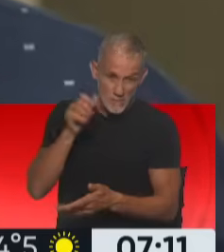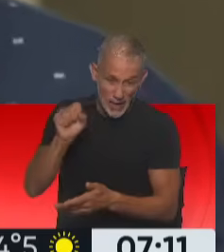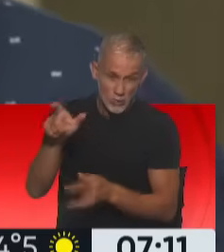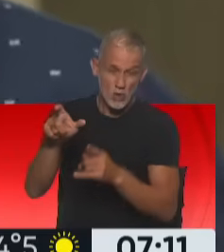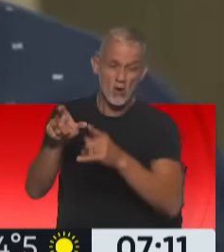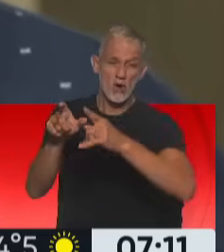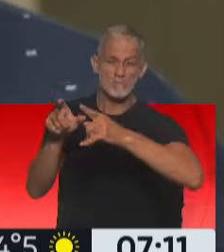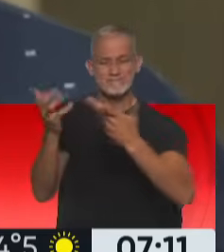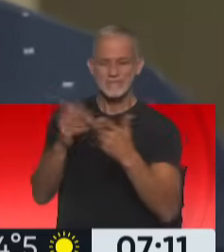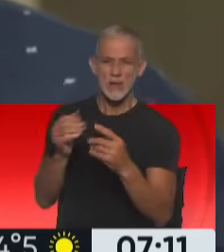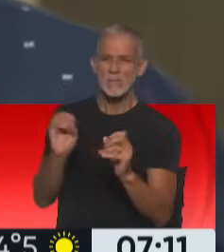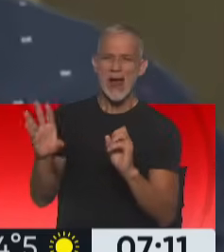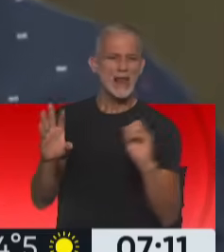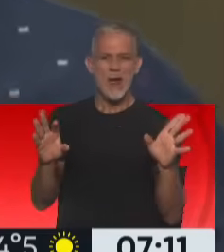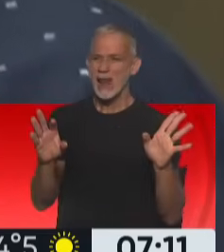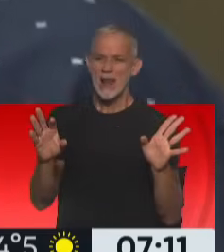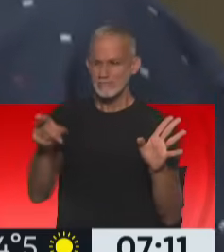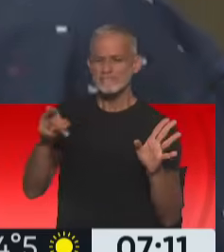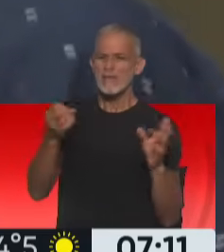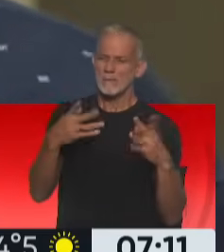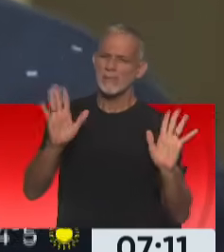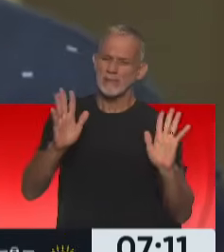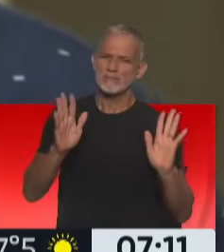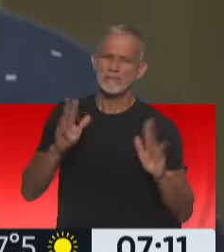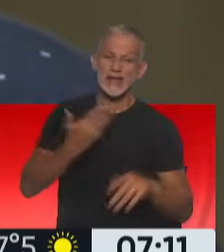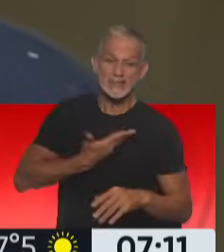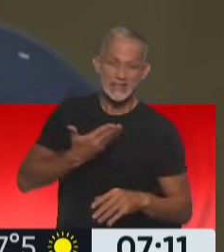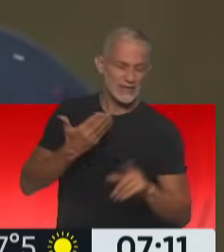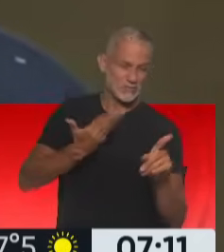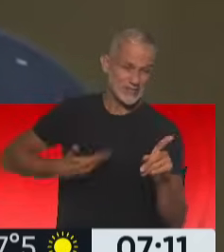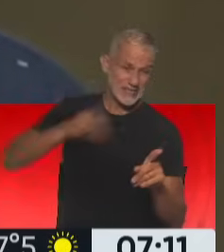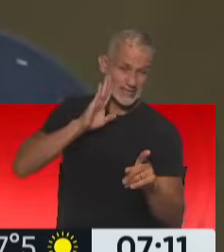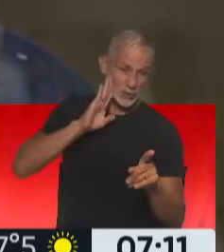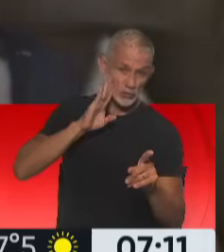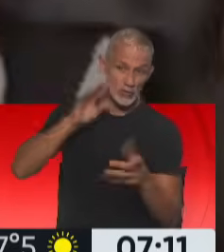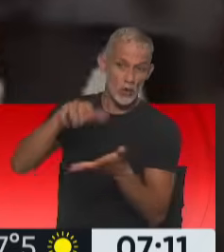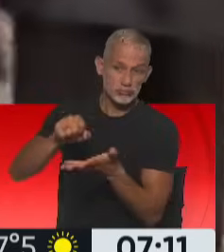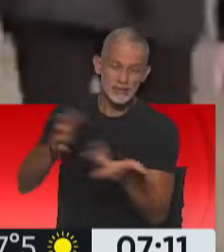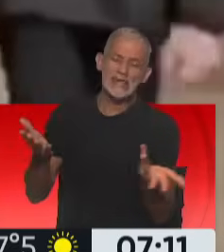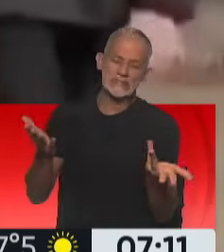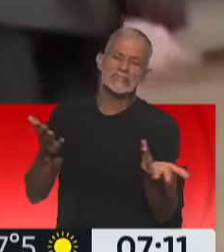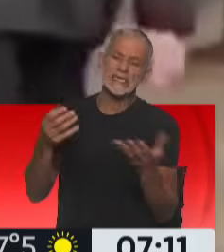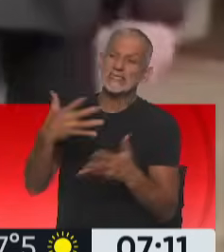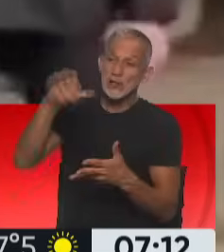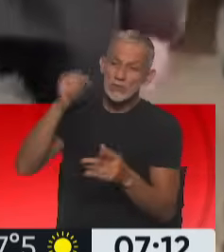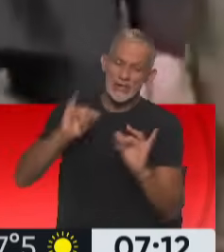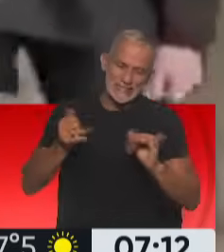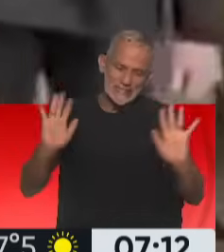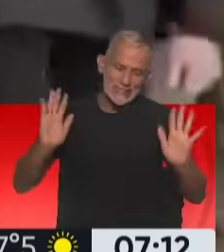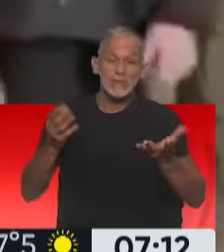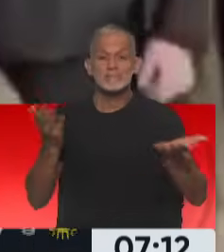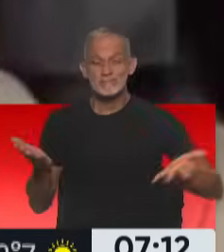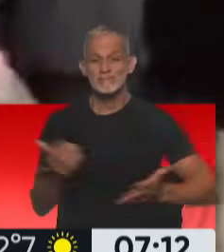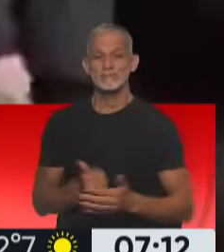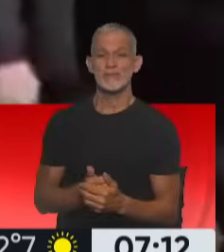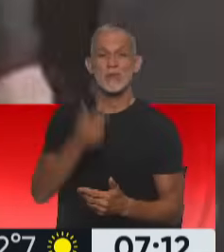Aquino, entre dos males hay que elegir el mal menor. Me parece que estamos ahí en esa situación de se lo llevaron, sí, pero creo que no es